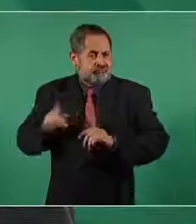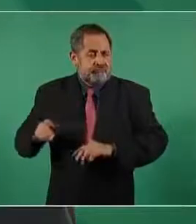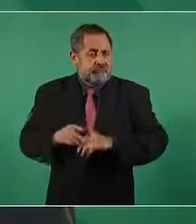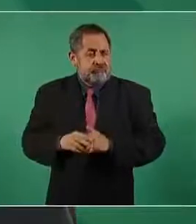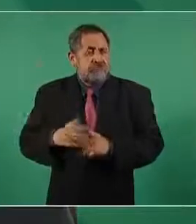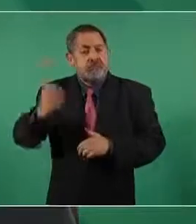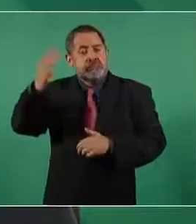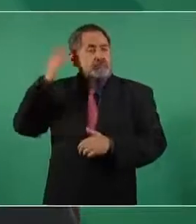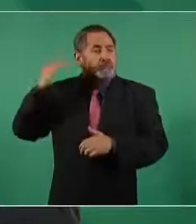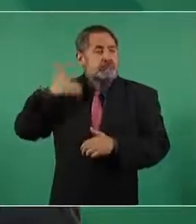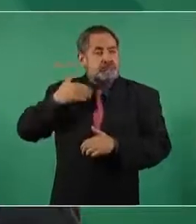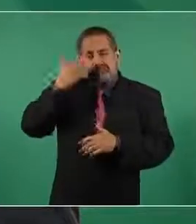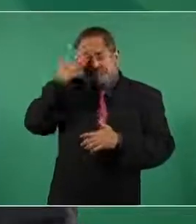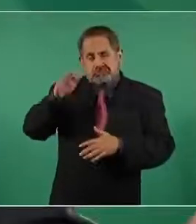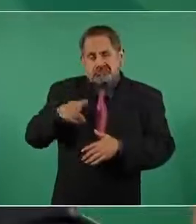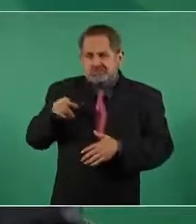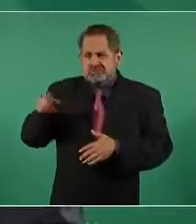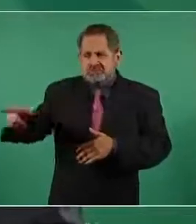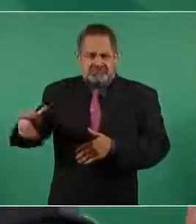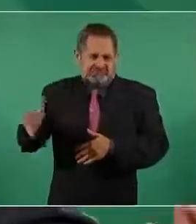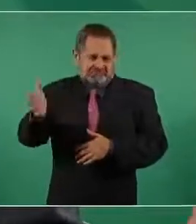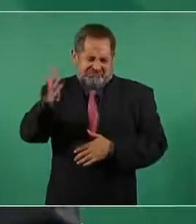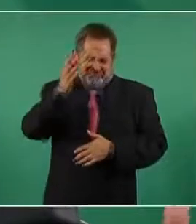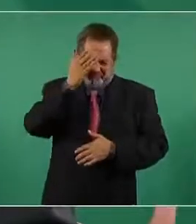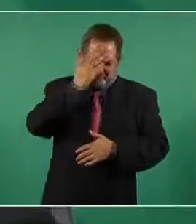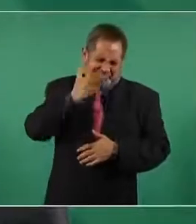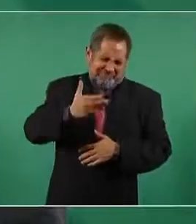no se conocía, todo un potencial